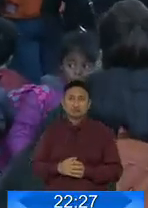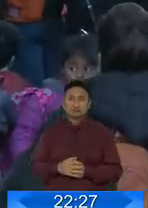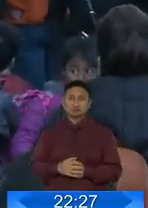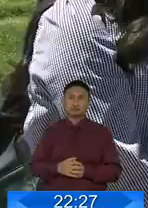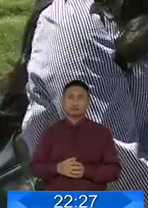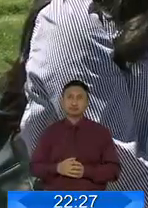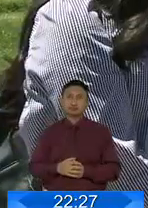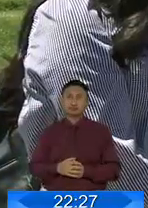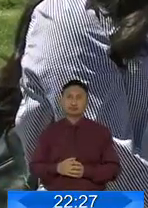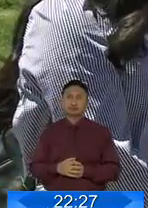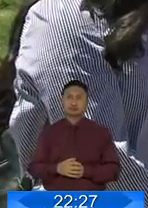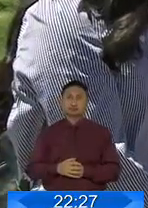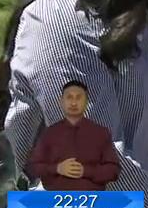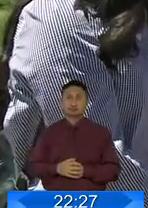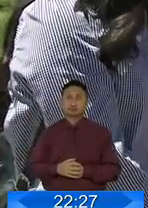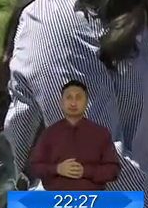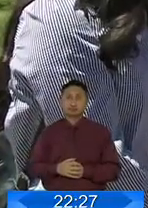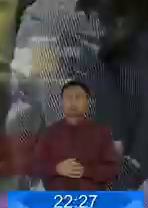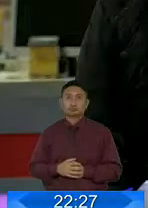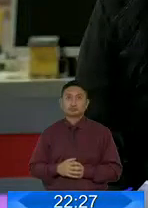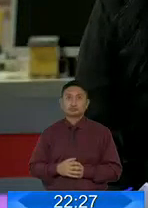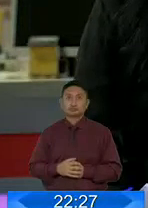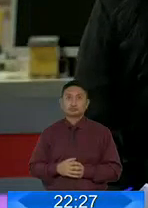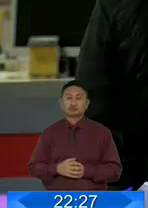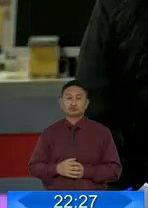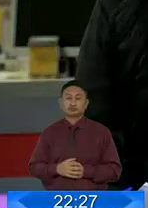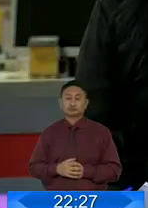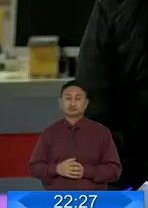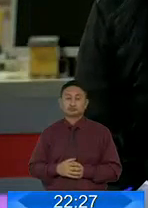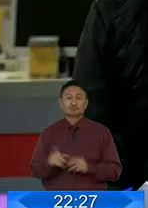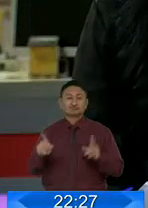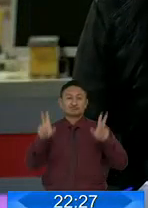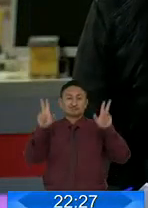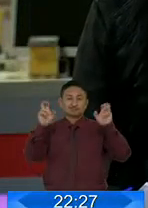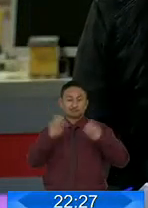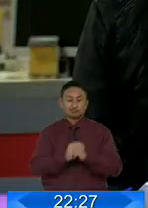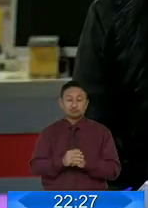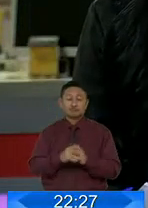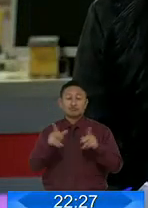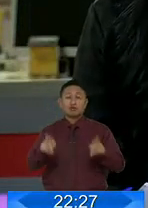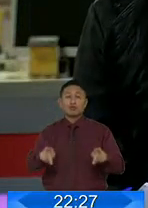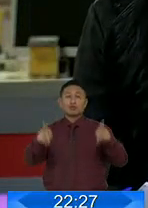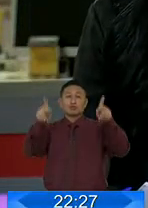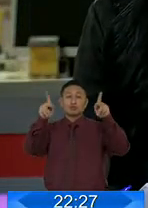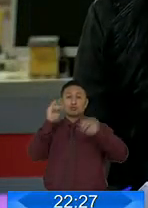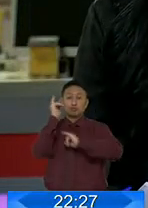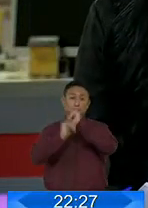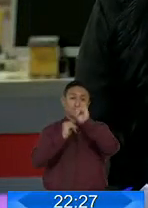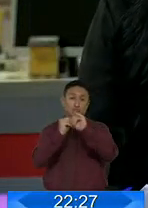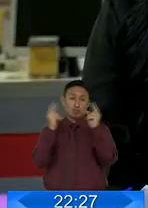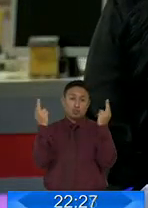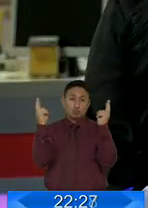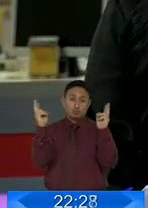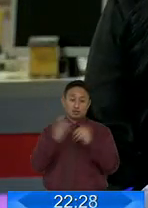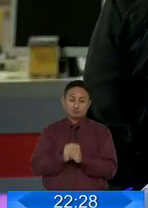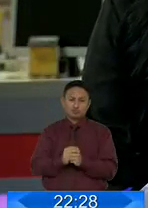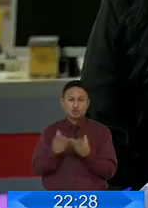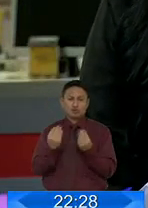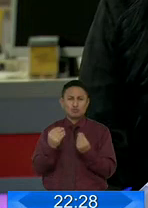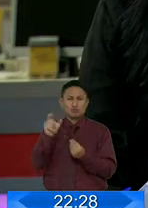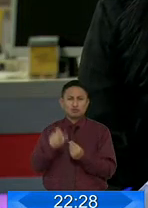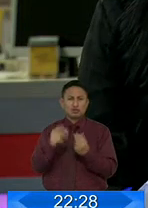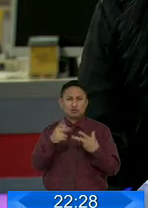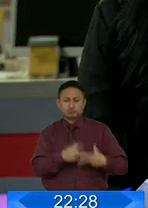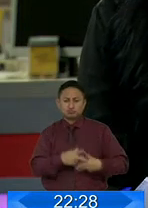informó Carolina Basante. En este mismo tema, por el puente internacional de Rumichaca, cientos de migrantes